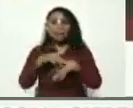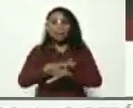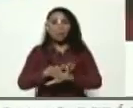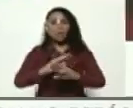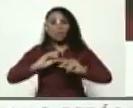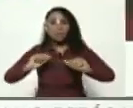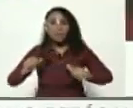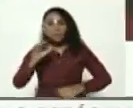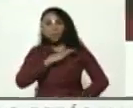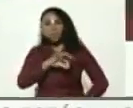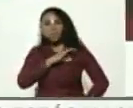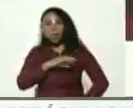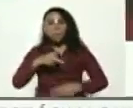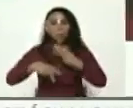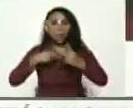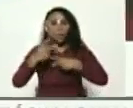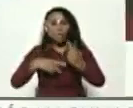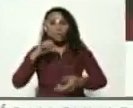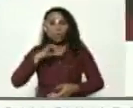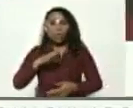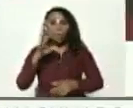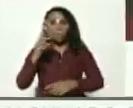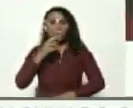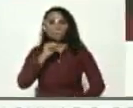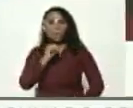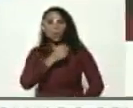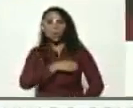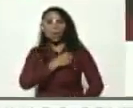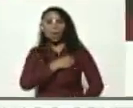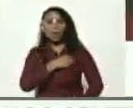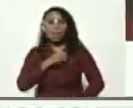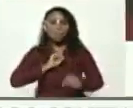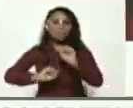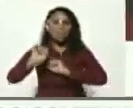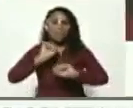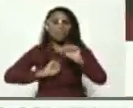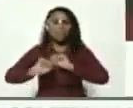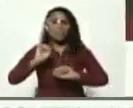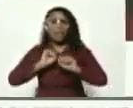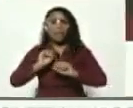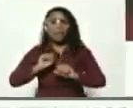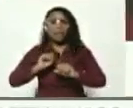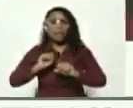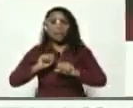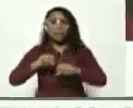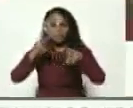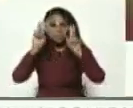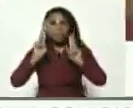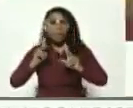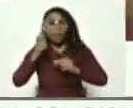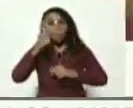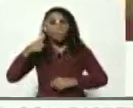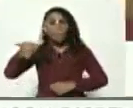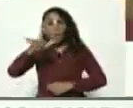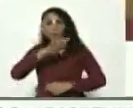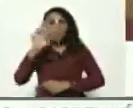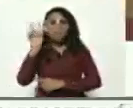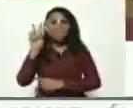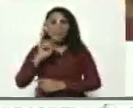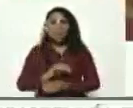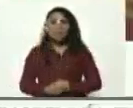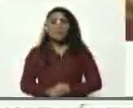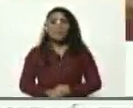territorial, nuestra soberanía política, histórica, moral, defender la dignidad del pueblo